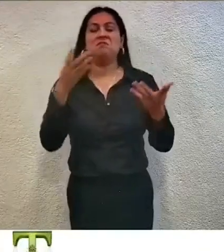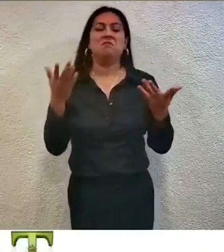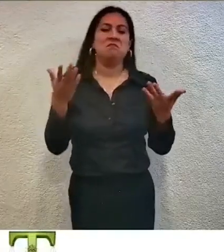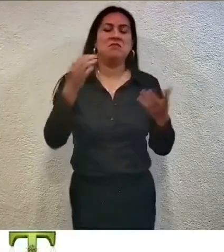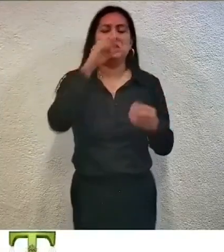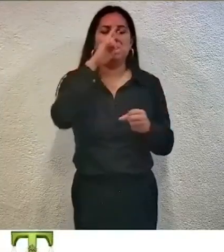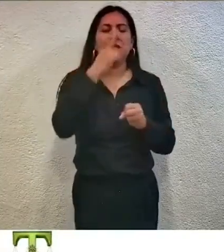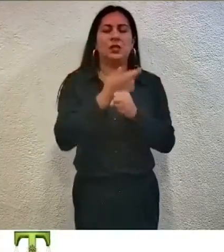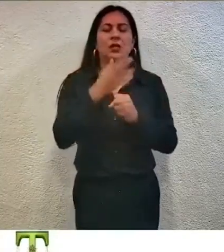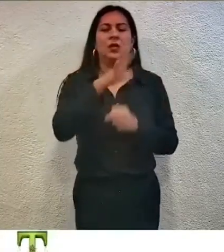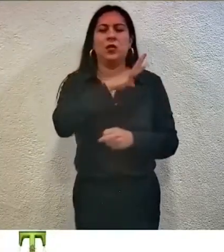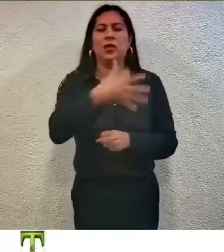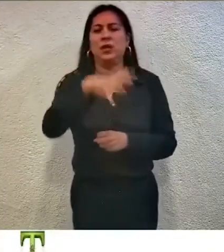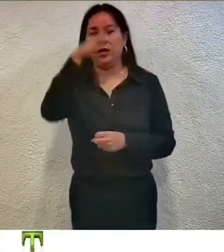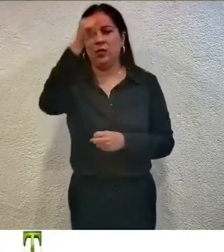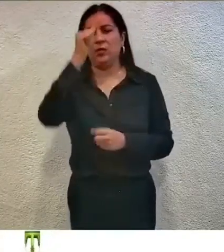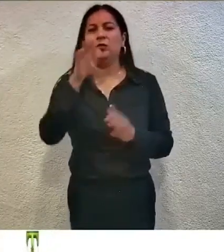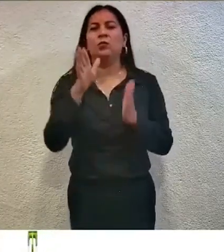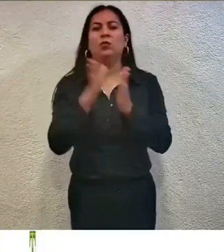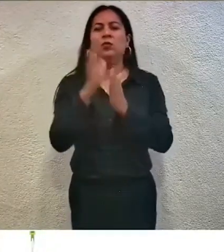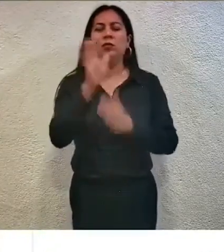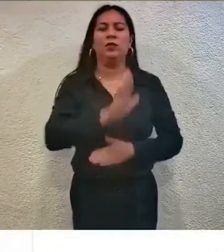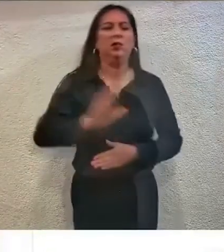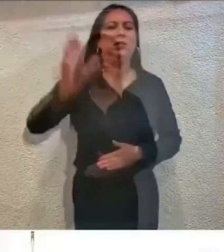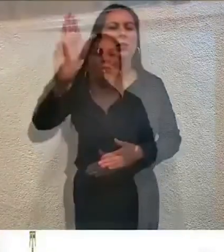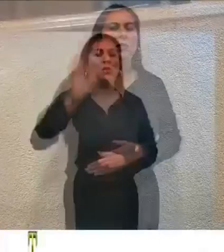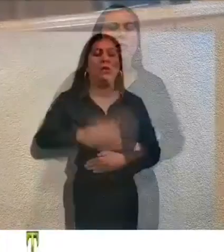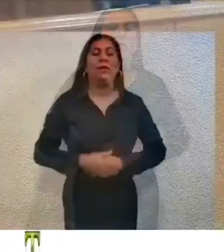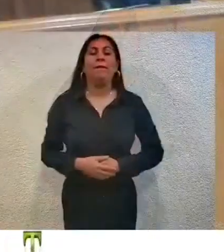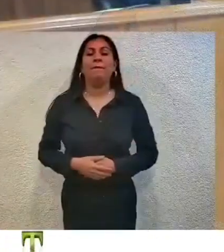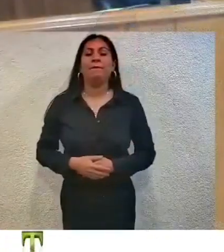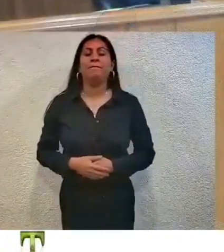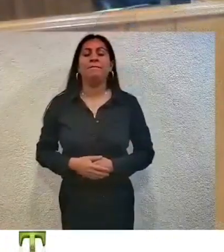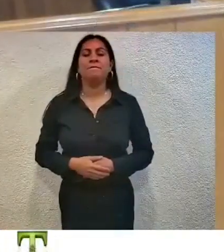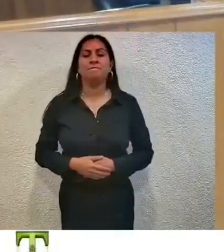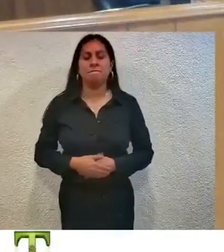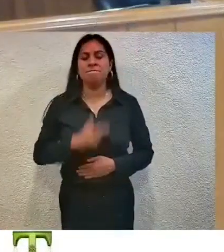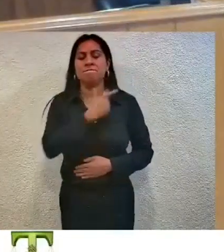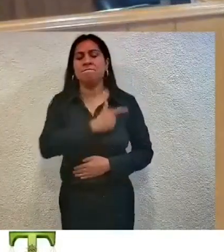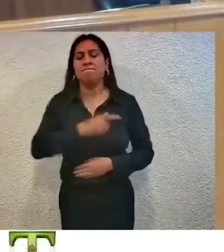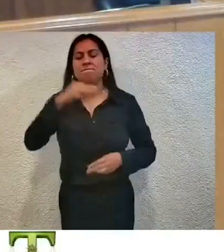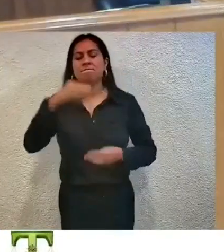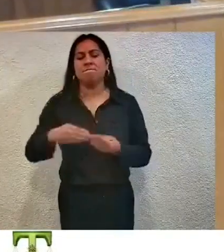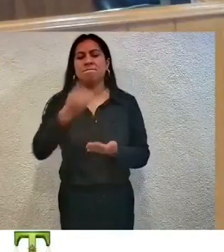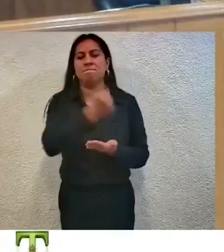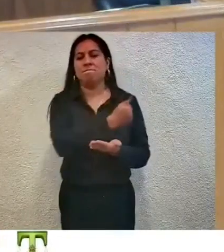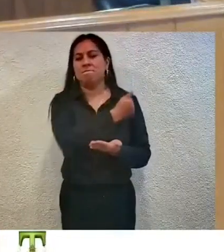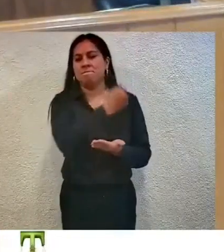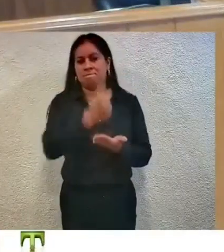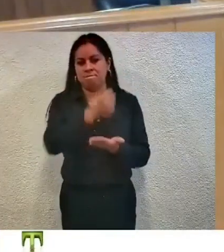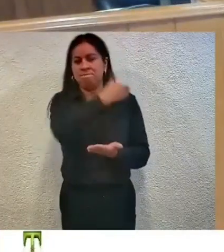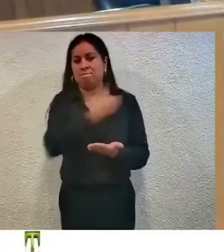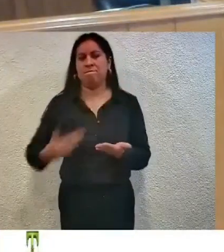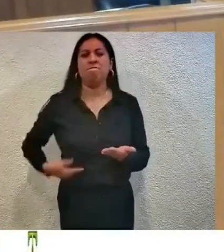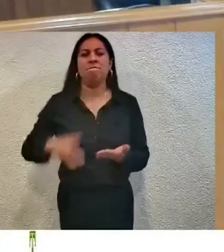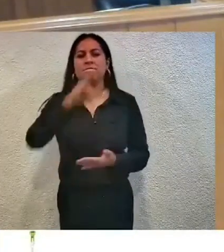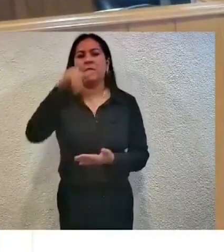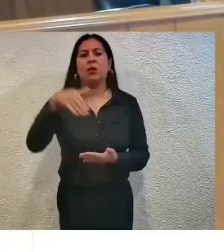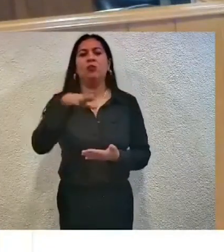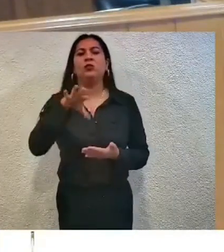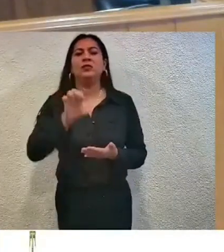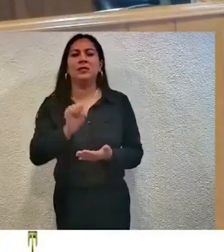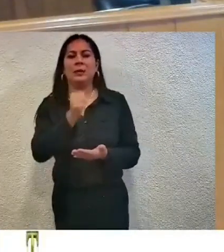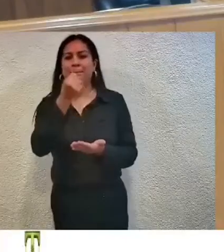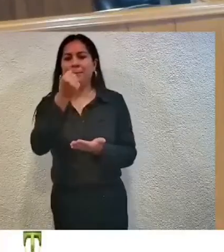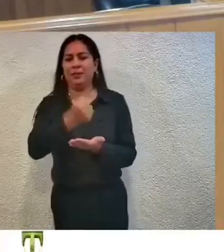habiendo participaciones, Secretaria General de Acuerdos, tome la votación, por favor. Con su autorización, magistrada